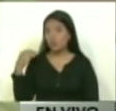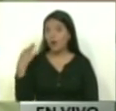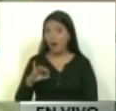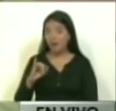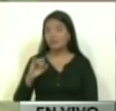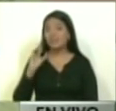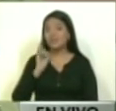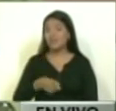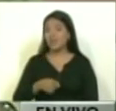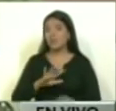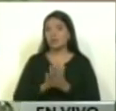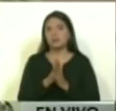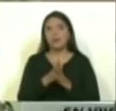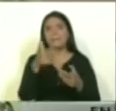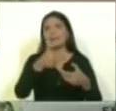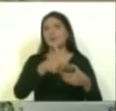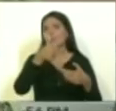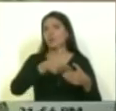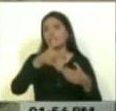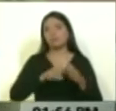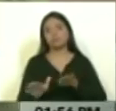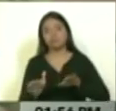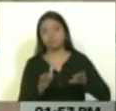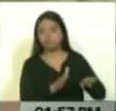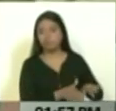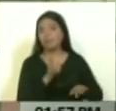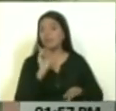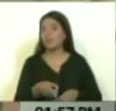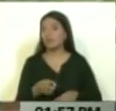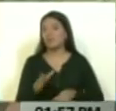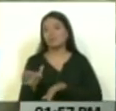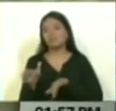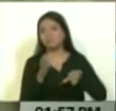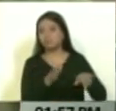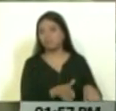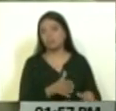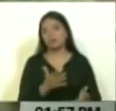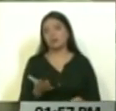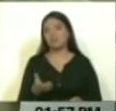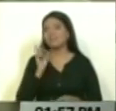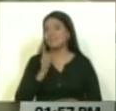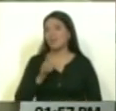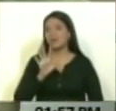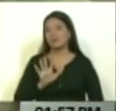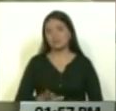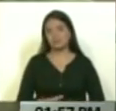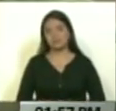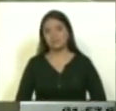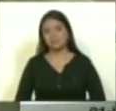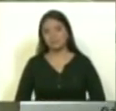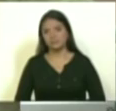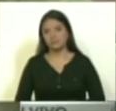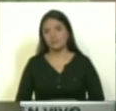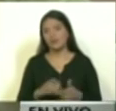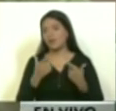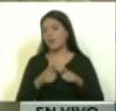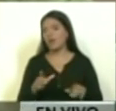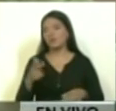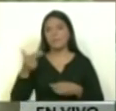que liberarnos del petróleo. Eso tiene que ser una causa nacional. Una causa nacional, liberarnos del